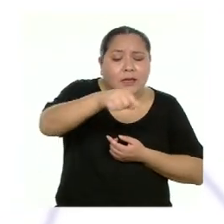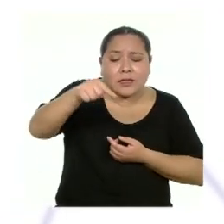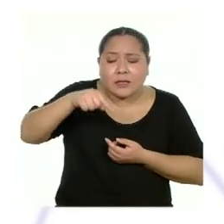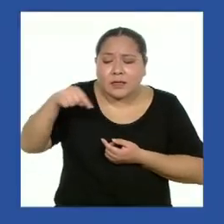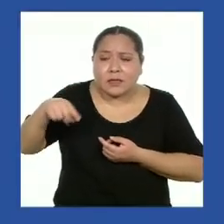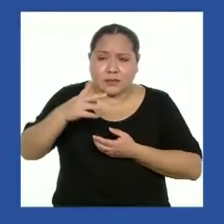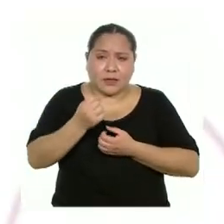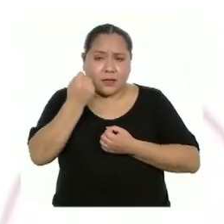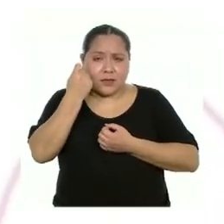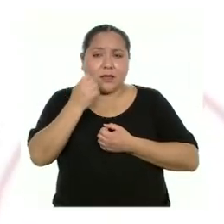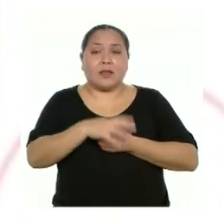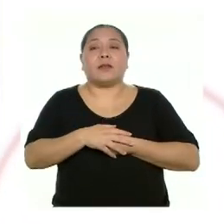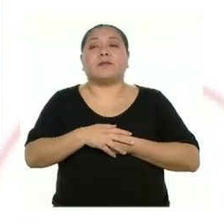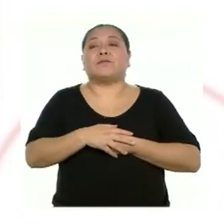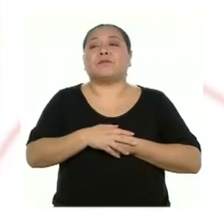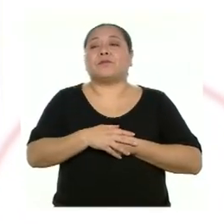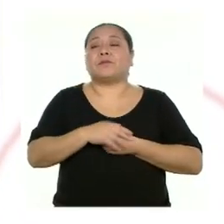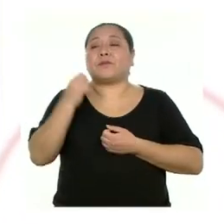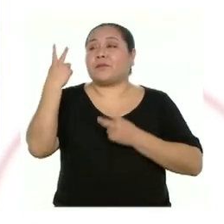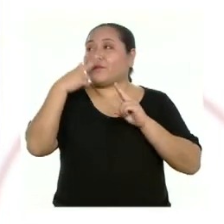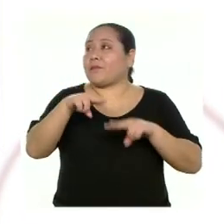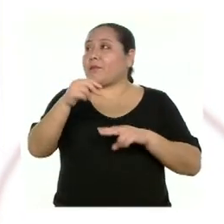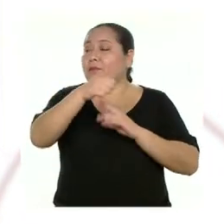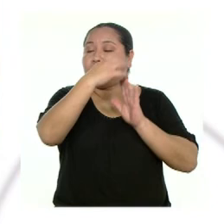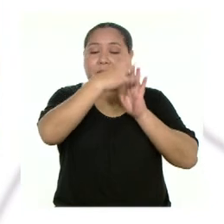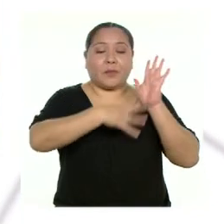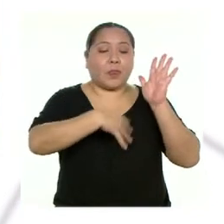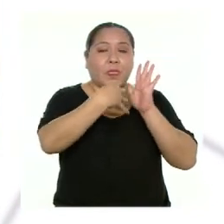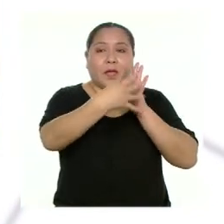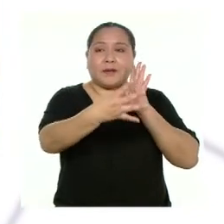ocurre. Veamos las otras variables.